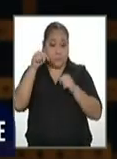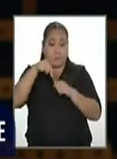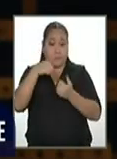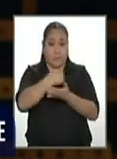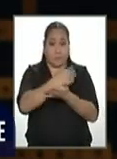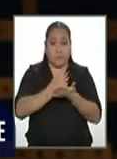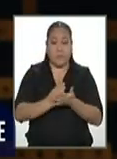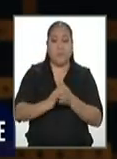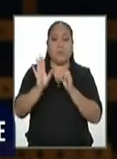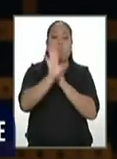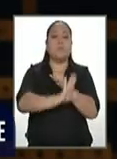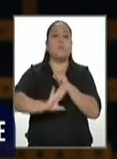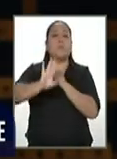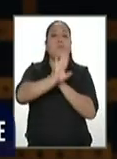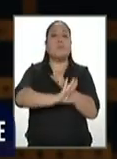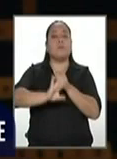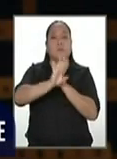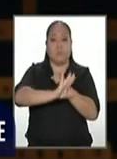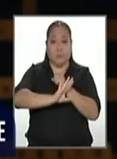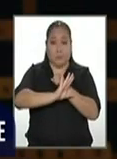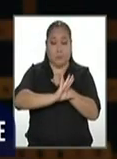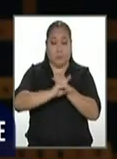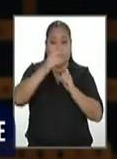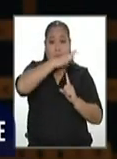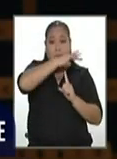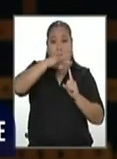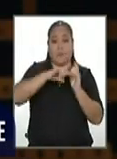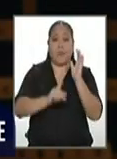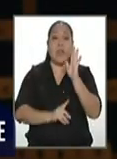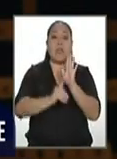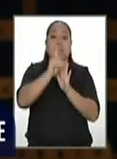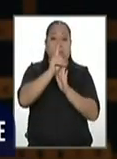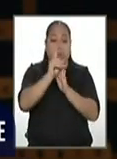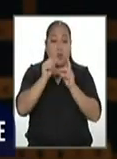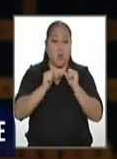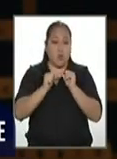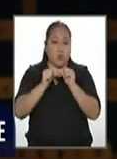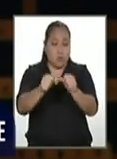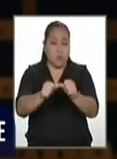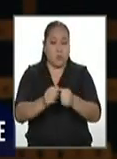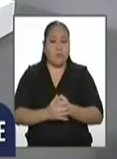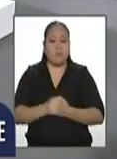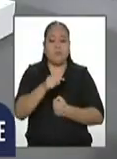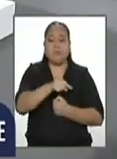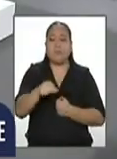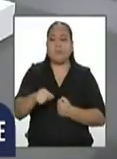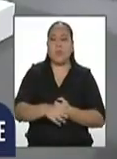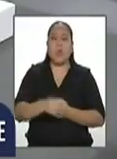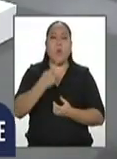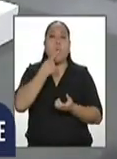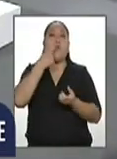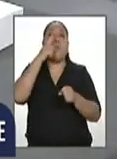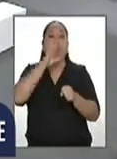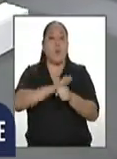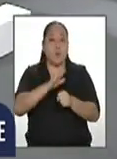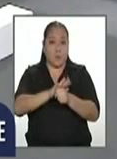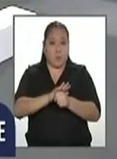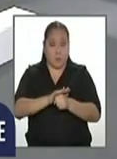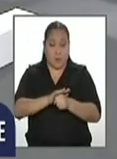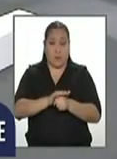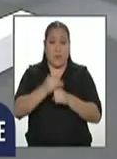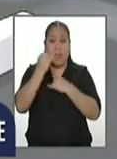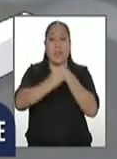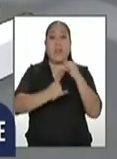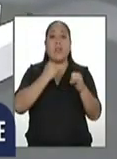de protección del medio ambiente y desarrollo sostenible están sobre la mesa son los compromisos internacionales del Perú en relación al